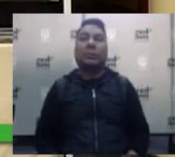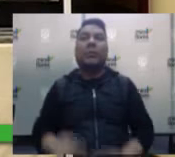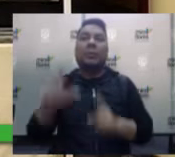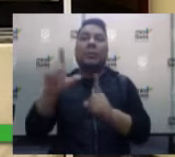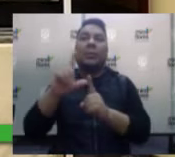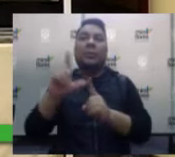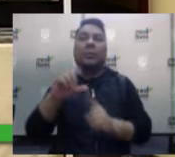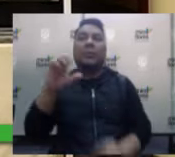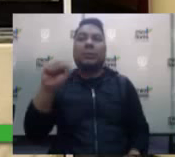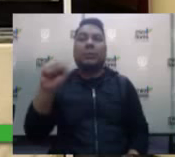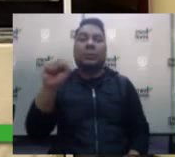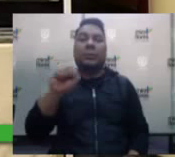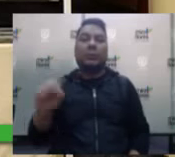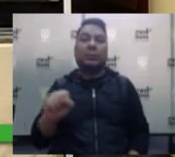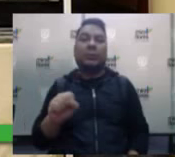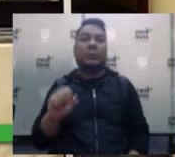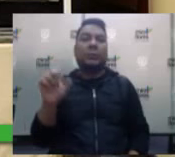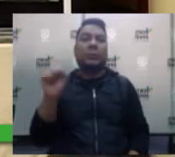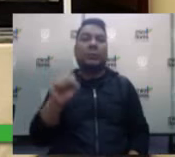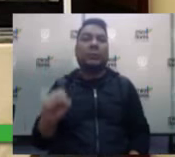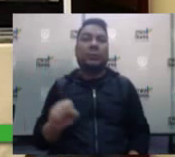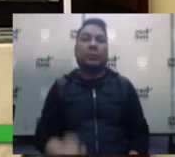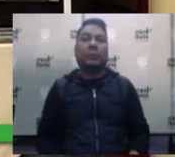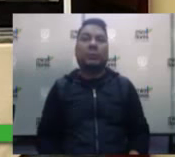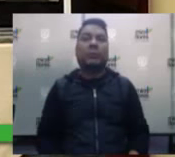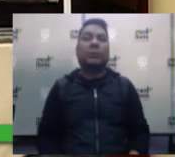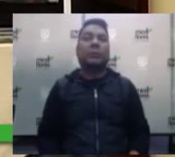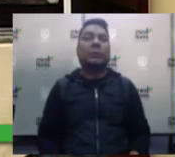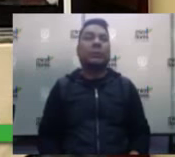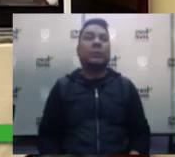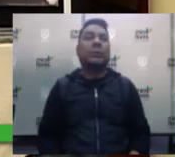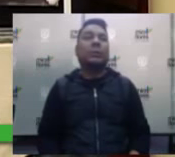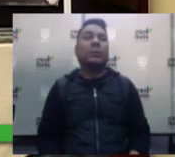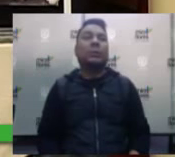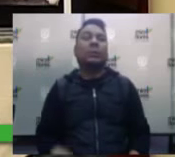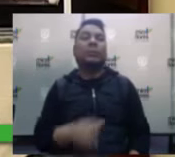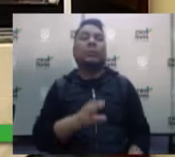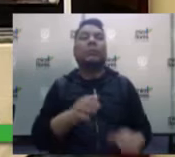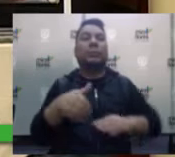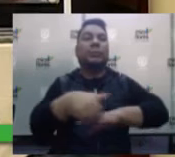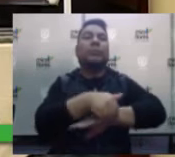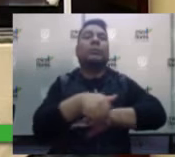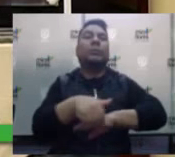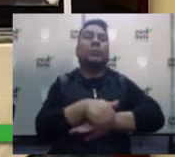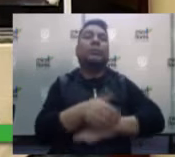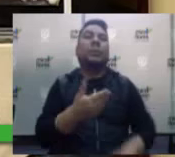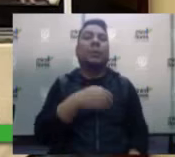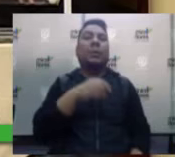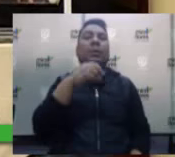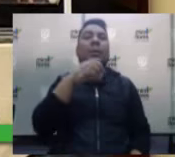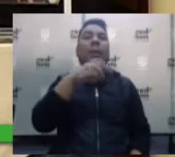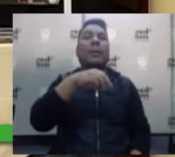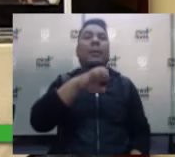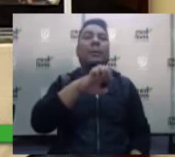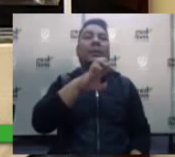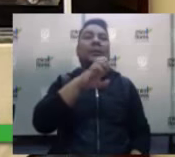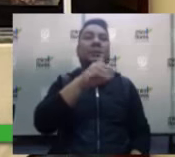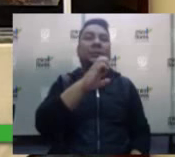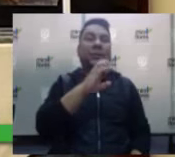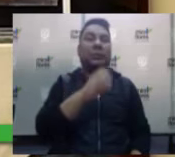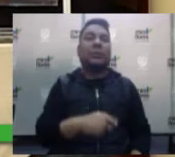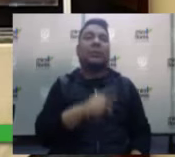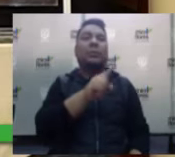Letra S. S. Unión por el Perú. Ubicación 41, Avenida de la Merced, cuadra 1, frente